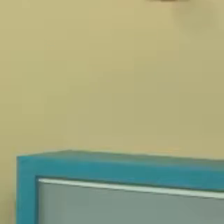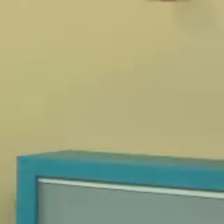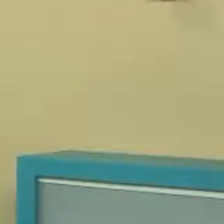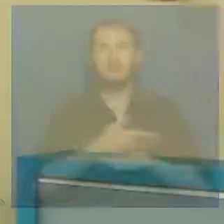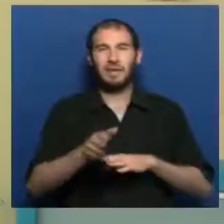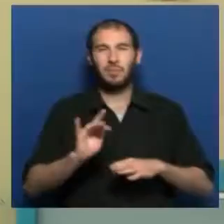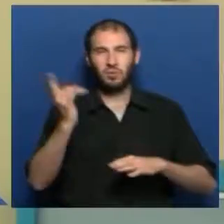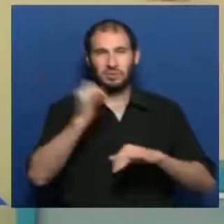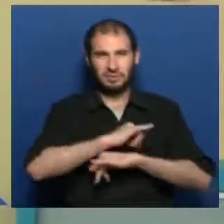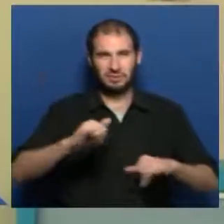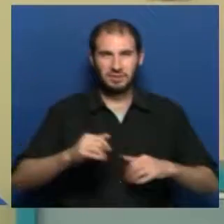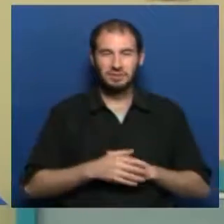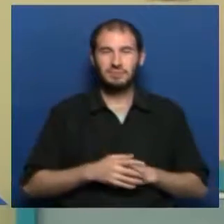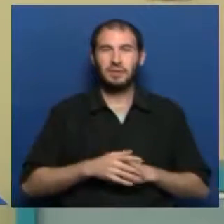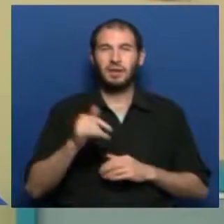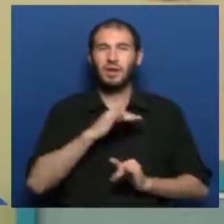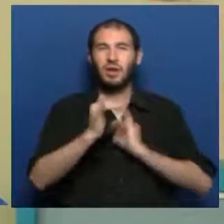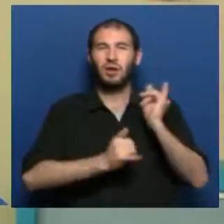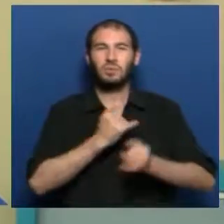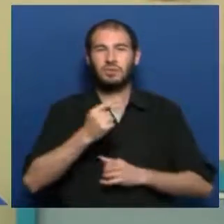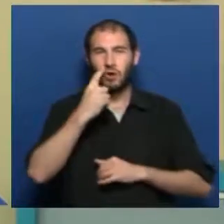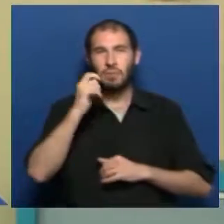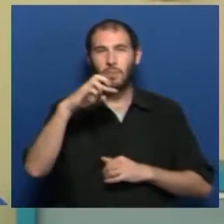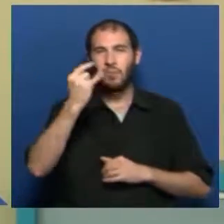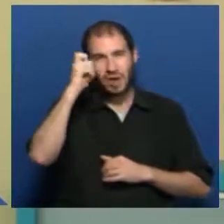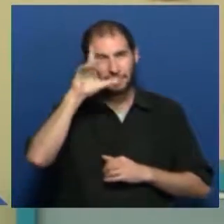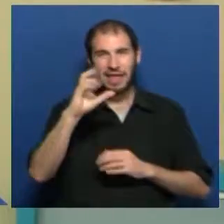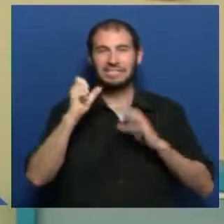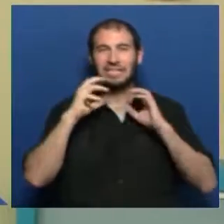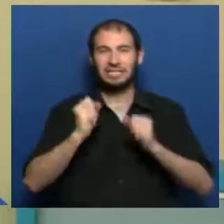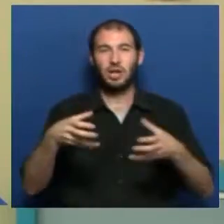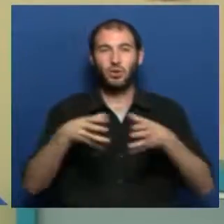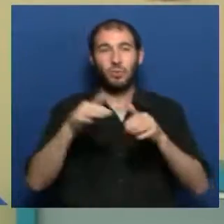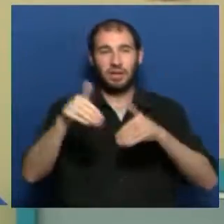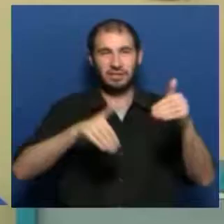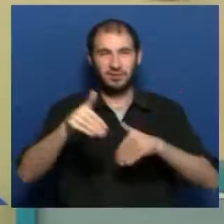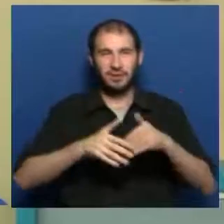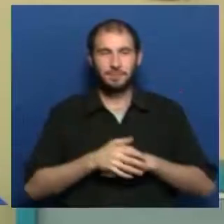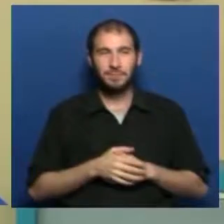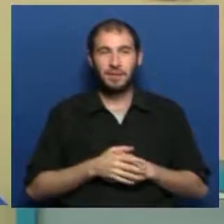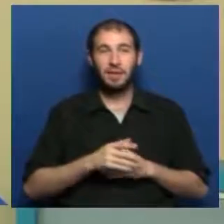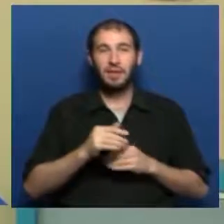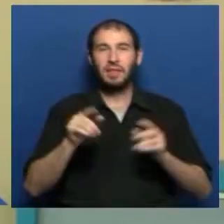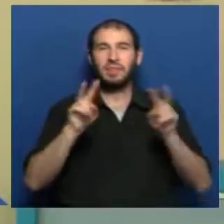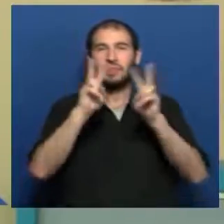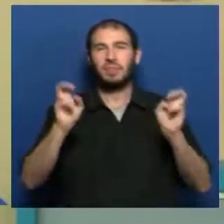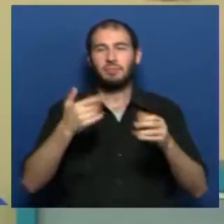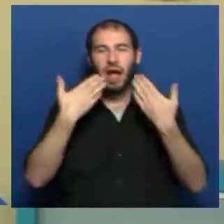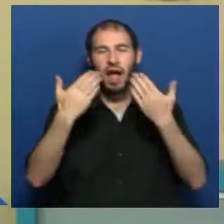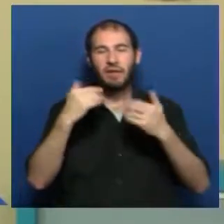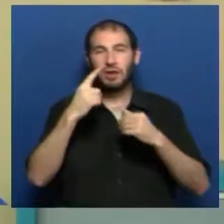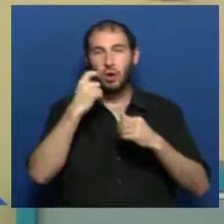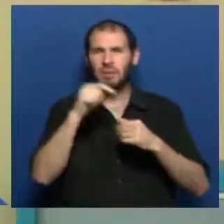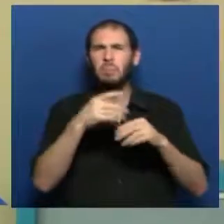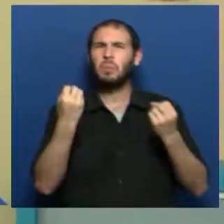Seguimos en Unidiversidad Noticias y seguimos hablando con Alfredo Puebla, el secretario de la Junta Electoral. El marco de la charla con